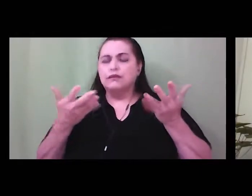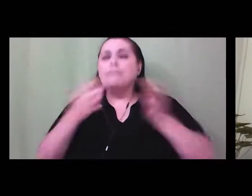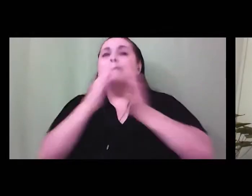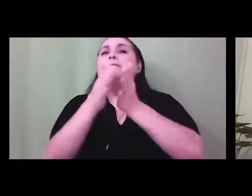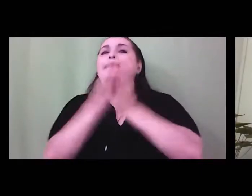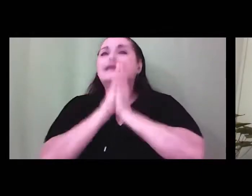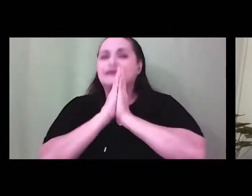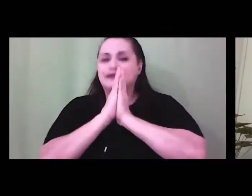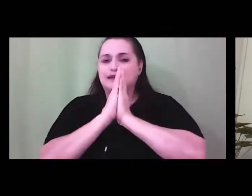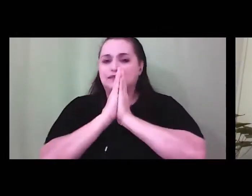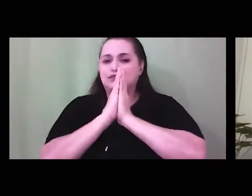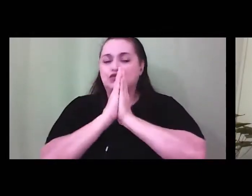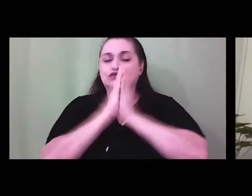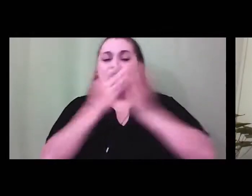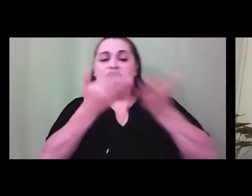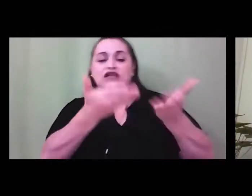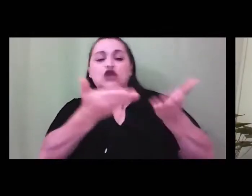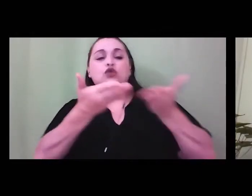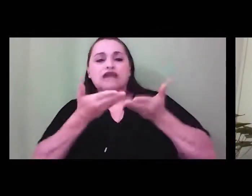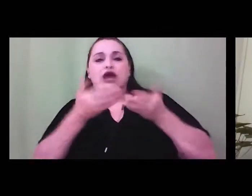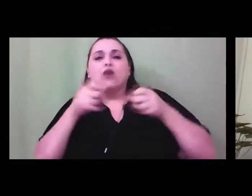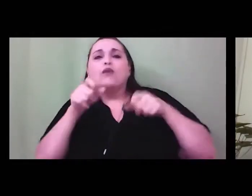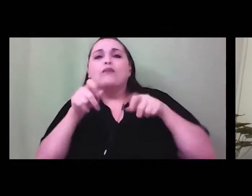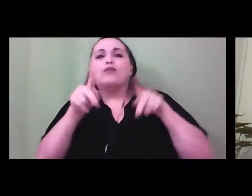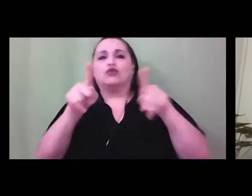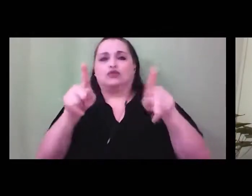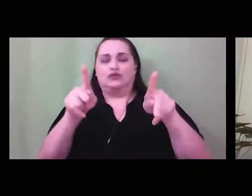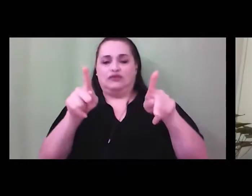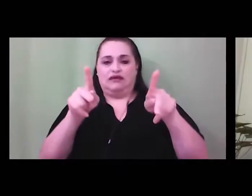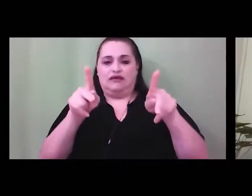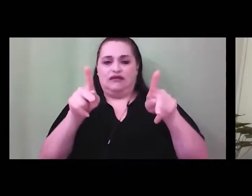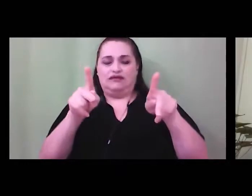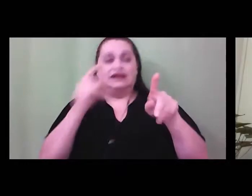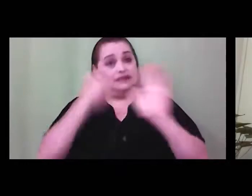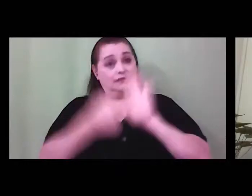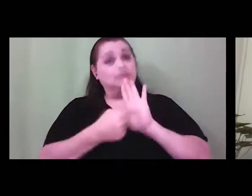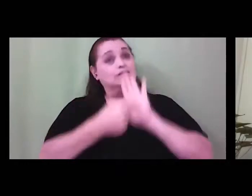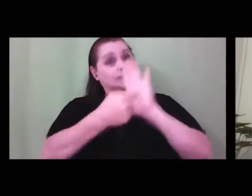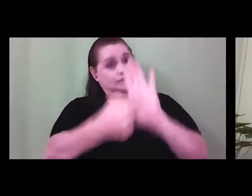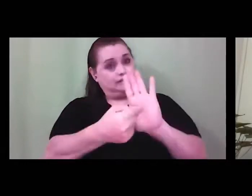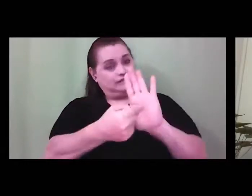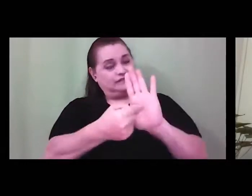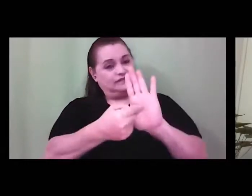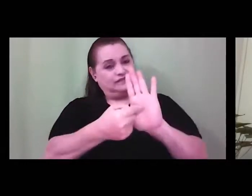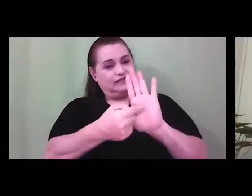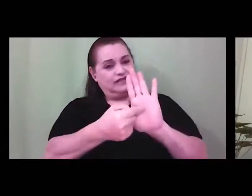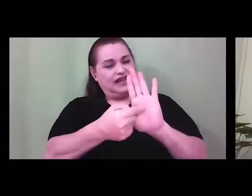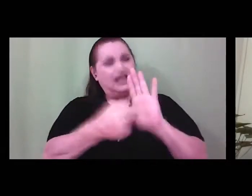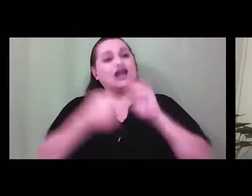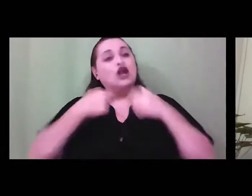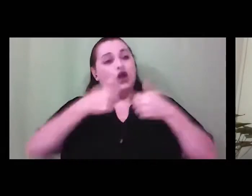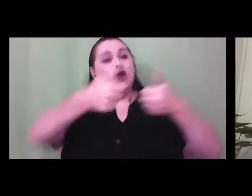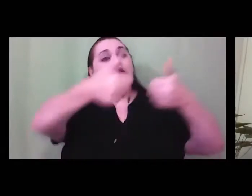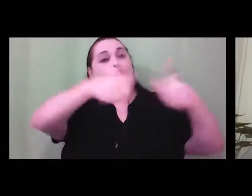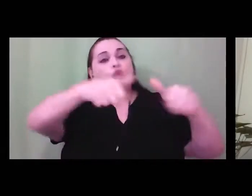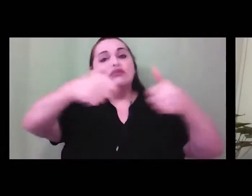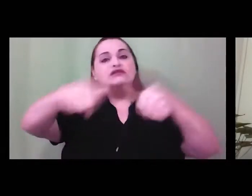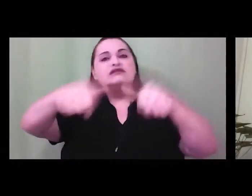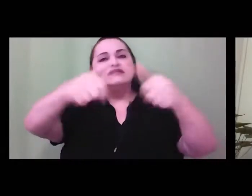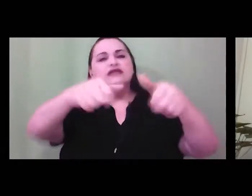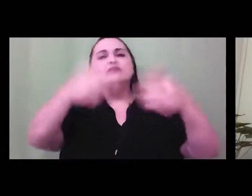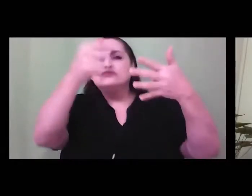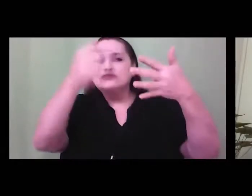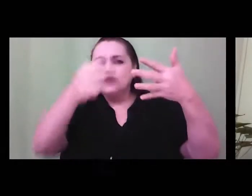pedimos que se nos dé una oportunidad de demostrar en cuánto coincidimos y en